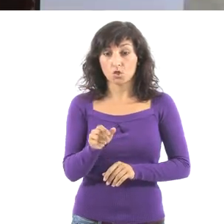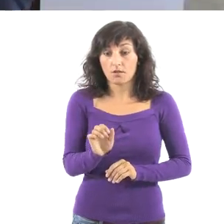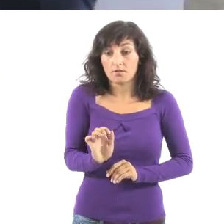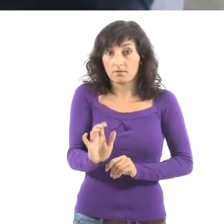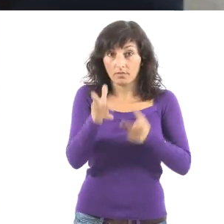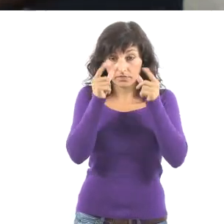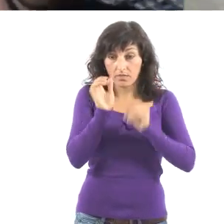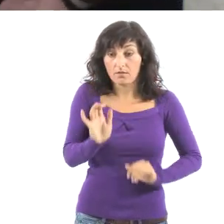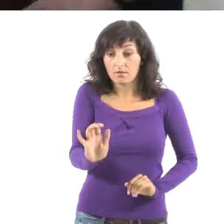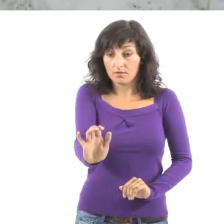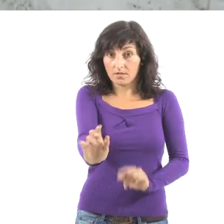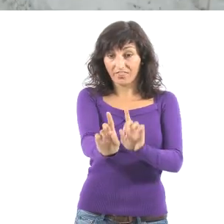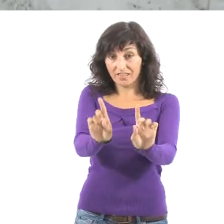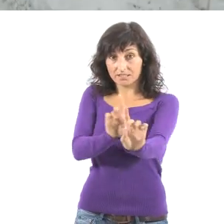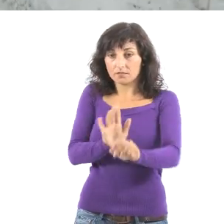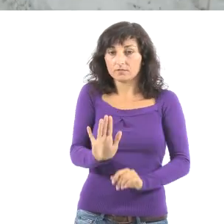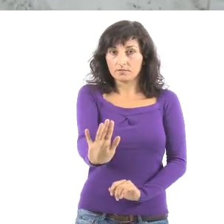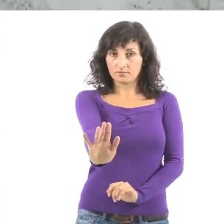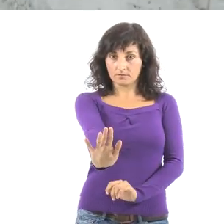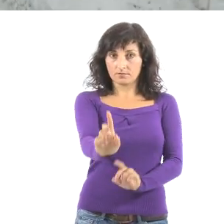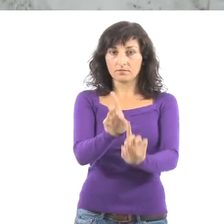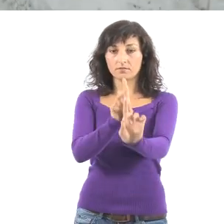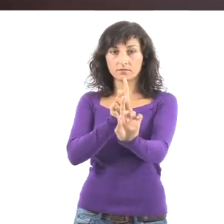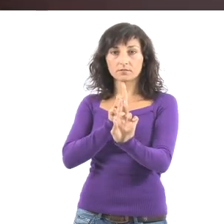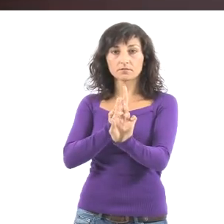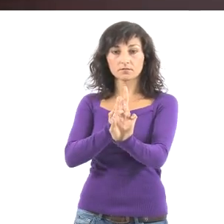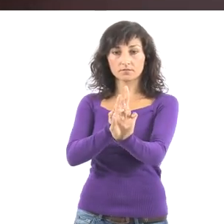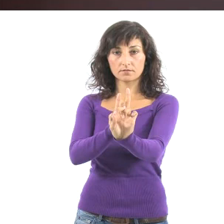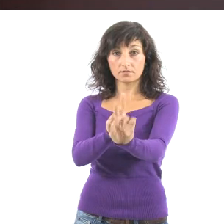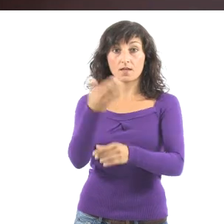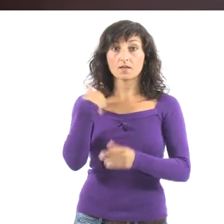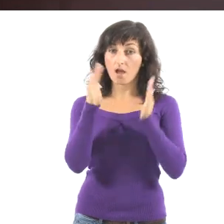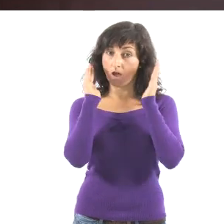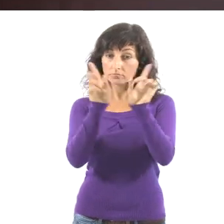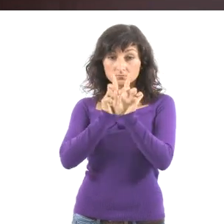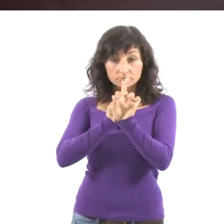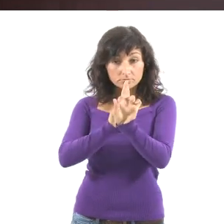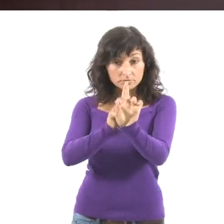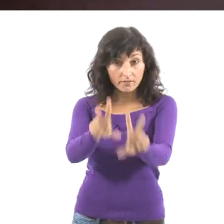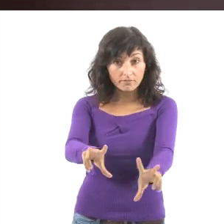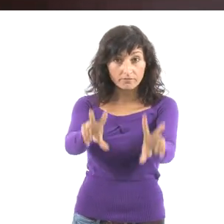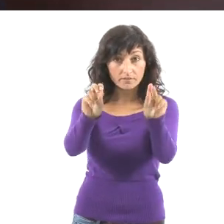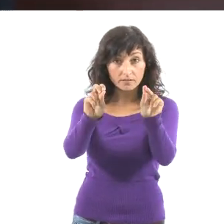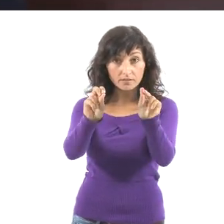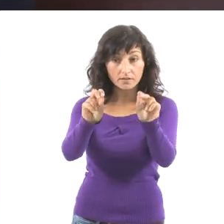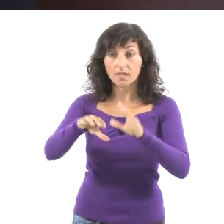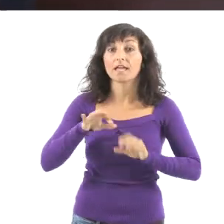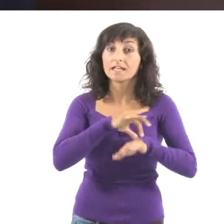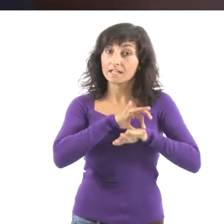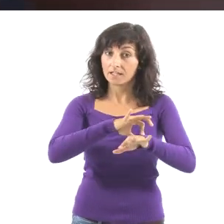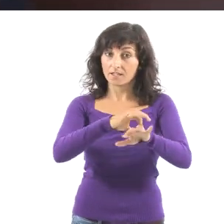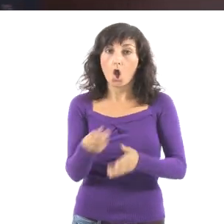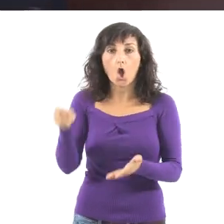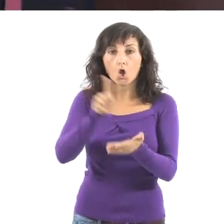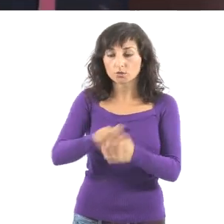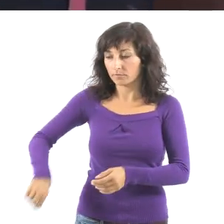se situará detrás del guía. Cuando hayan transitado por el lugar estrecho, el guía volverá a colocar su brazo